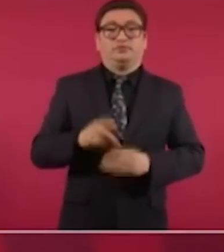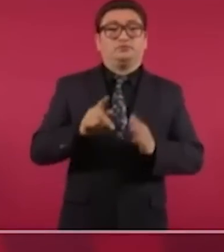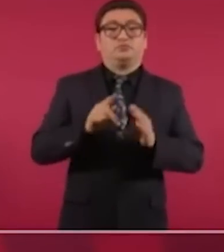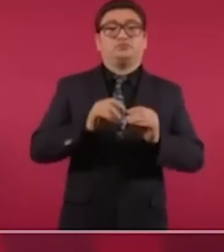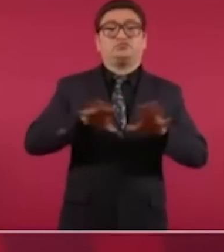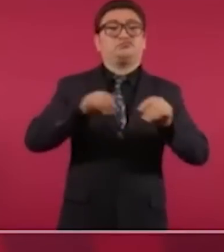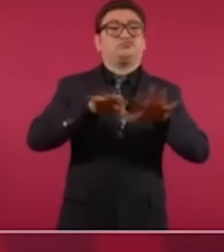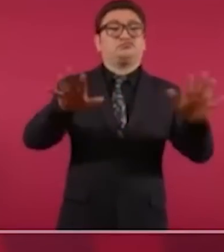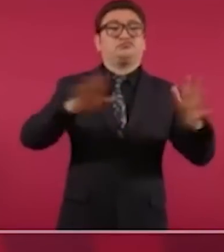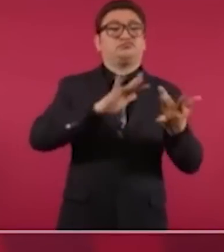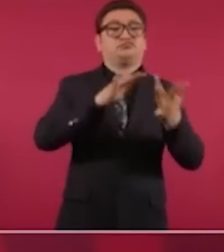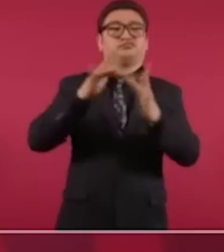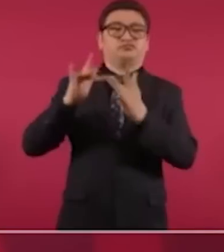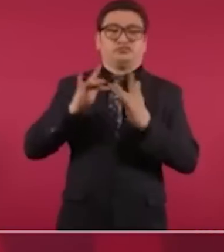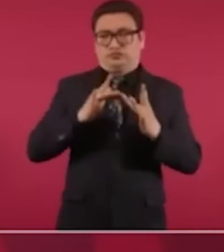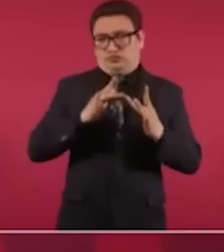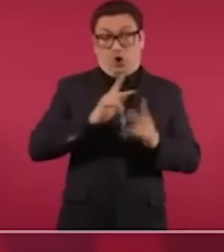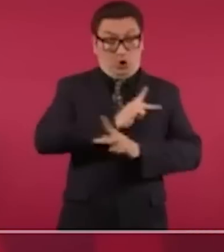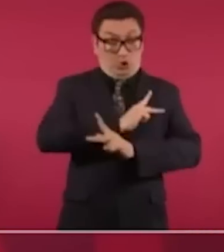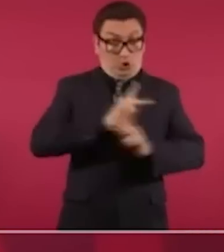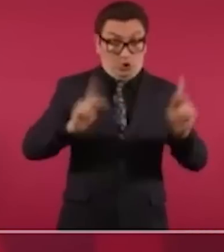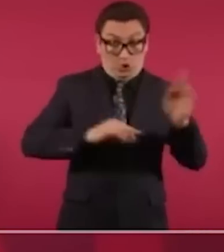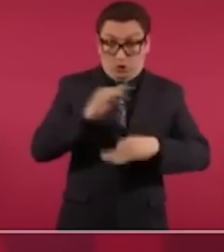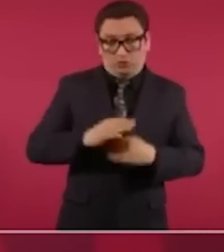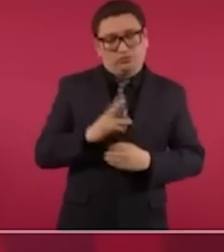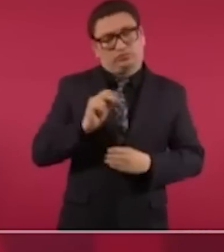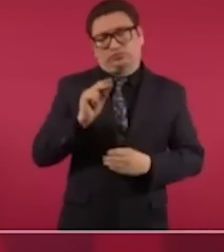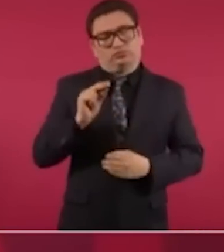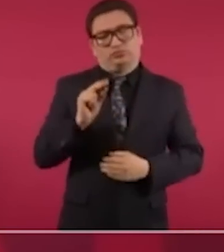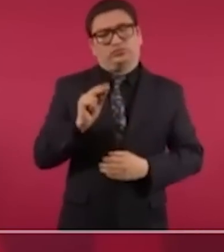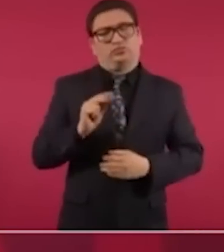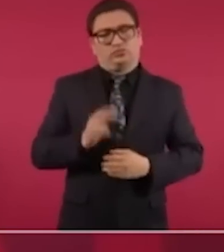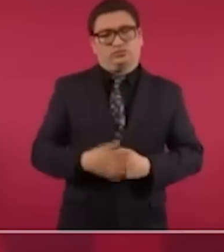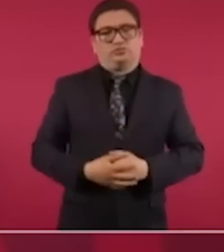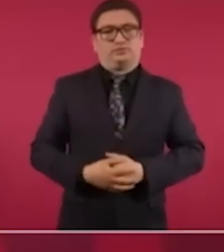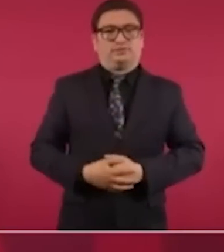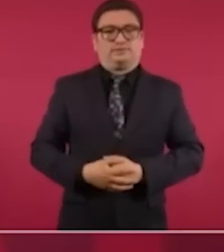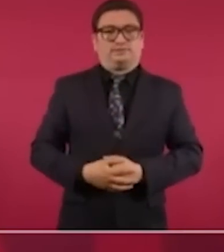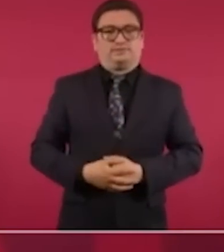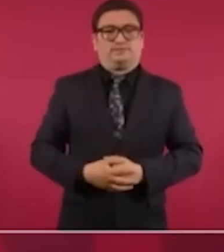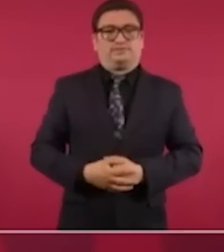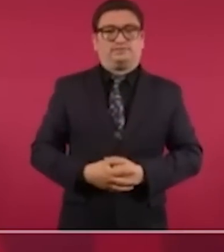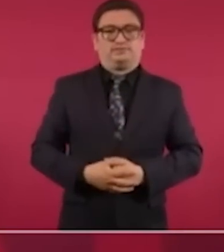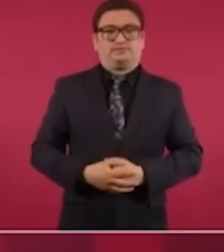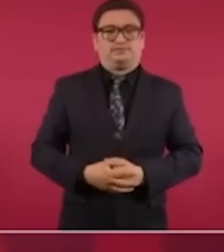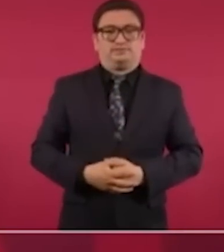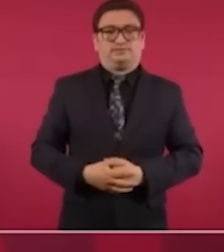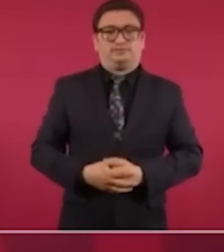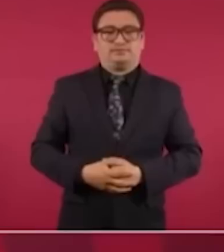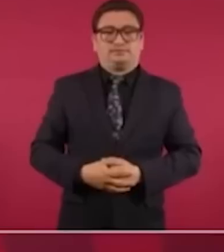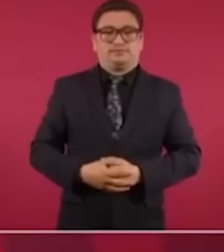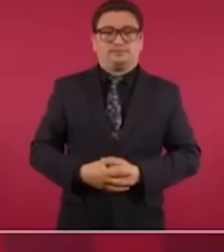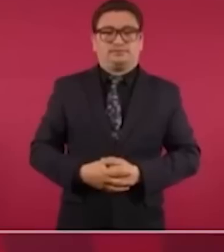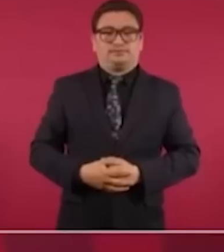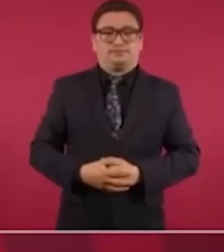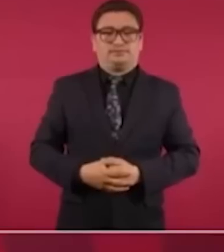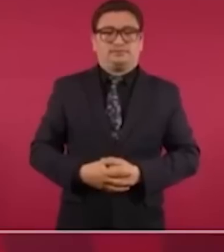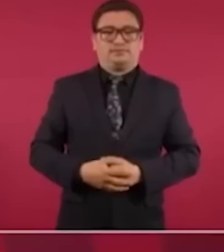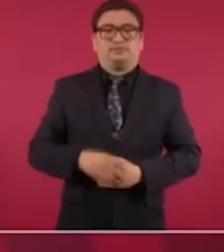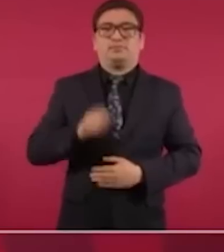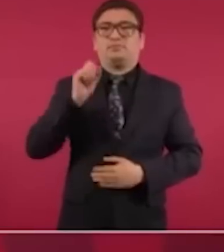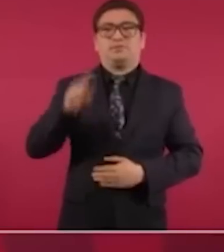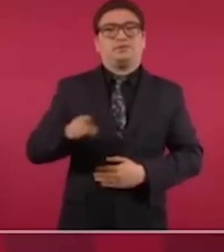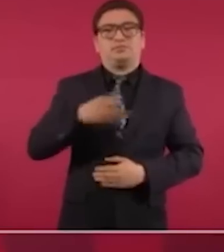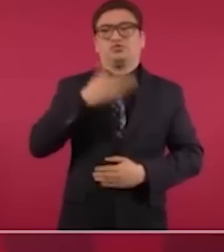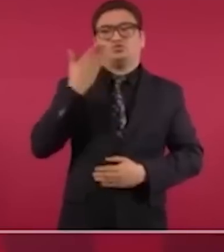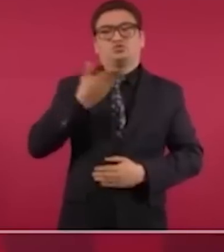las redes sociales no todos eh Sino este los de